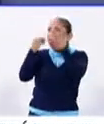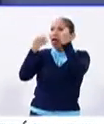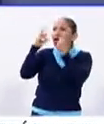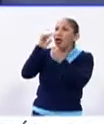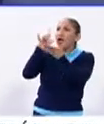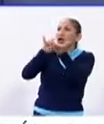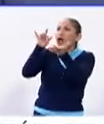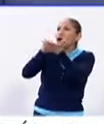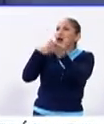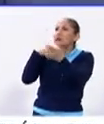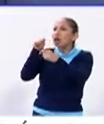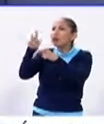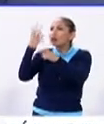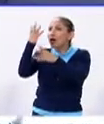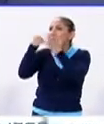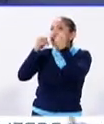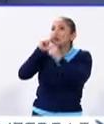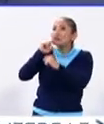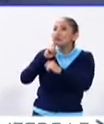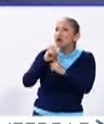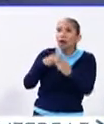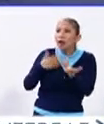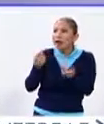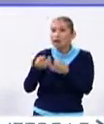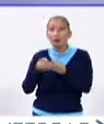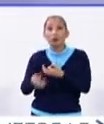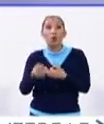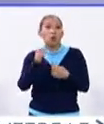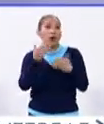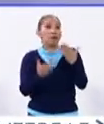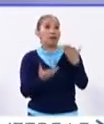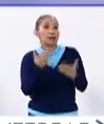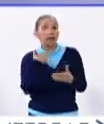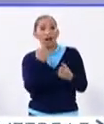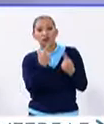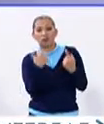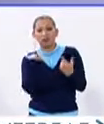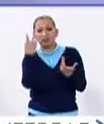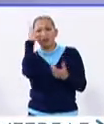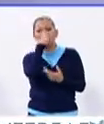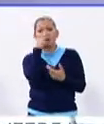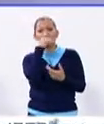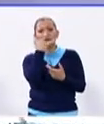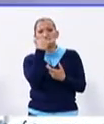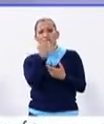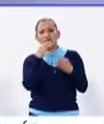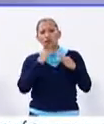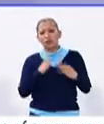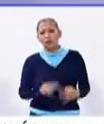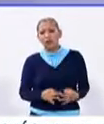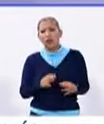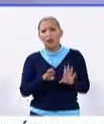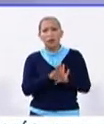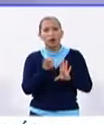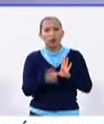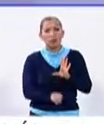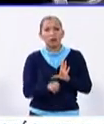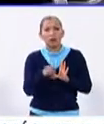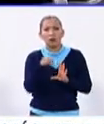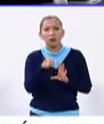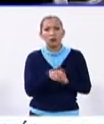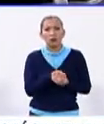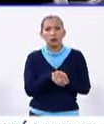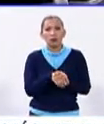medios, o sin lugar a dudas también llega a haber algunos elementos físicos, ¿no? Como